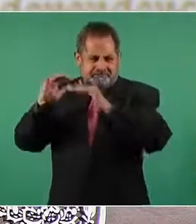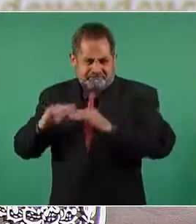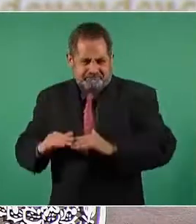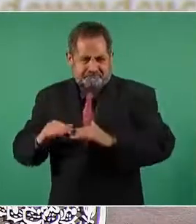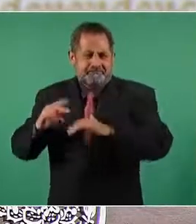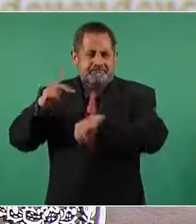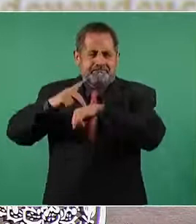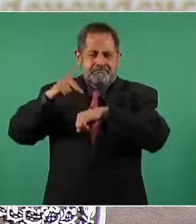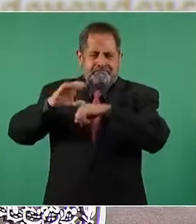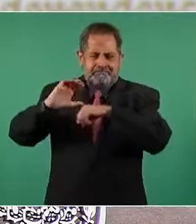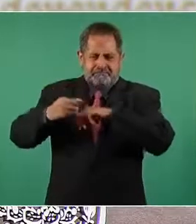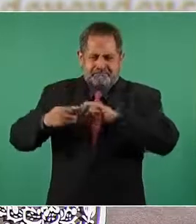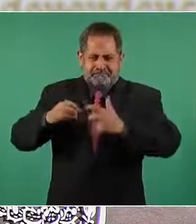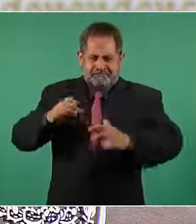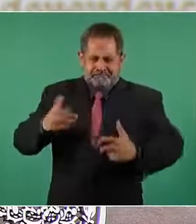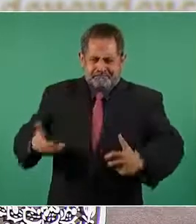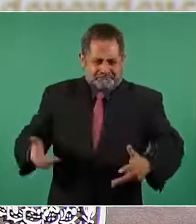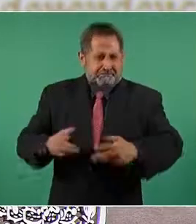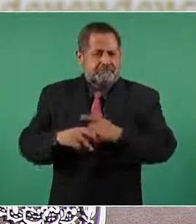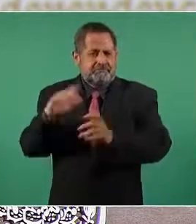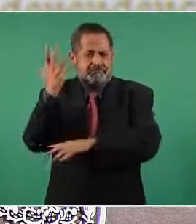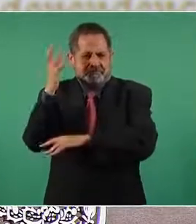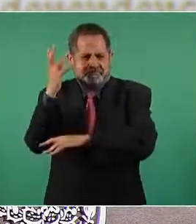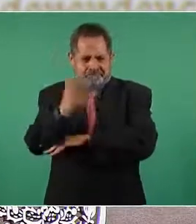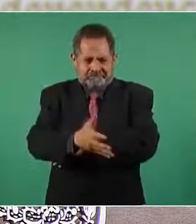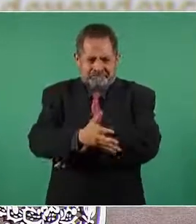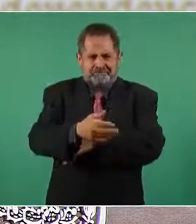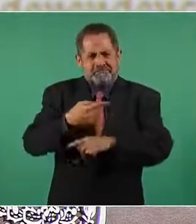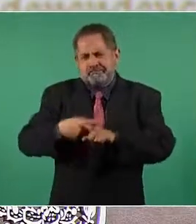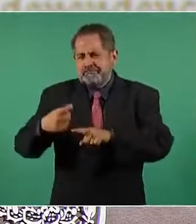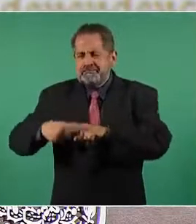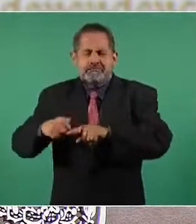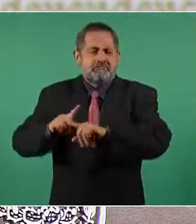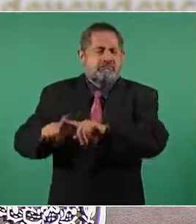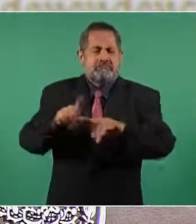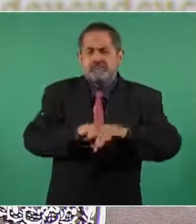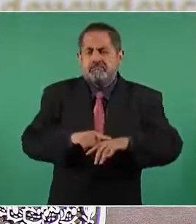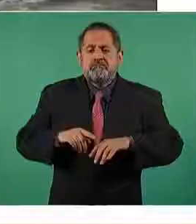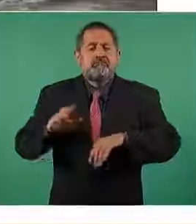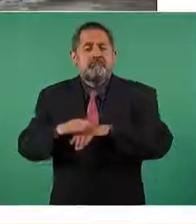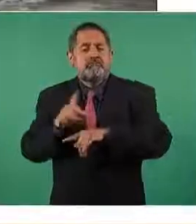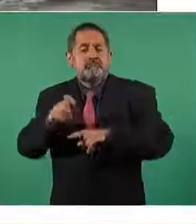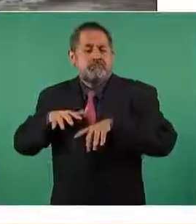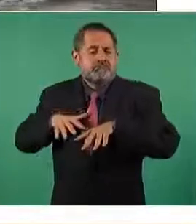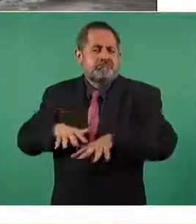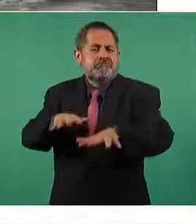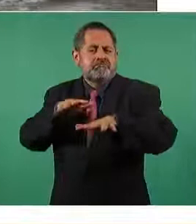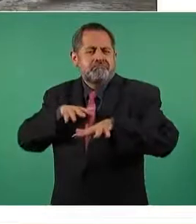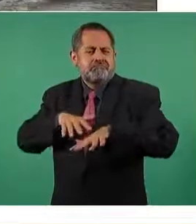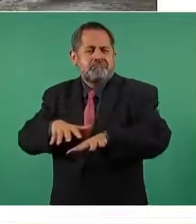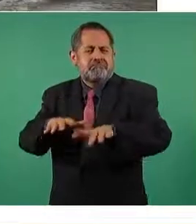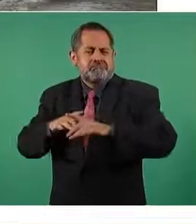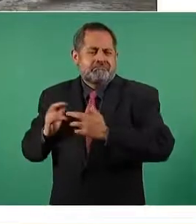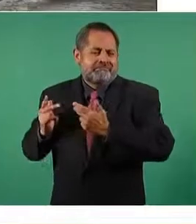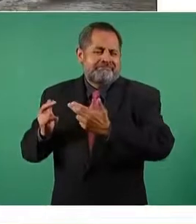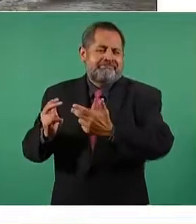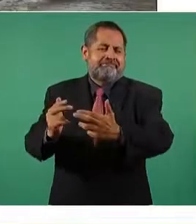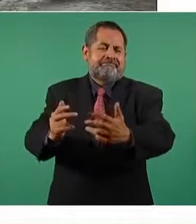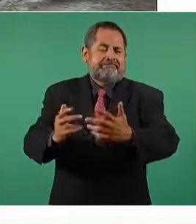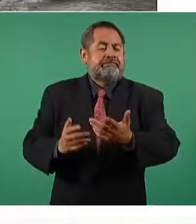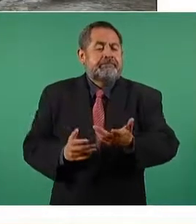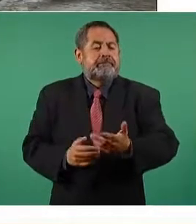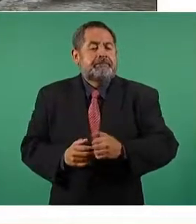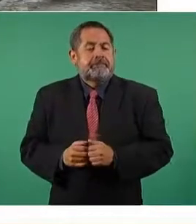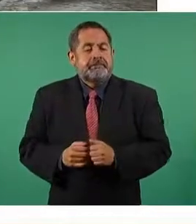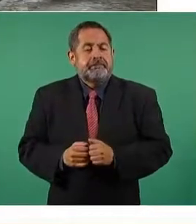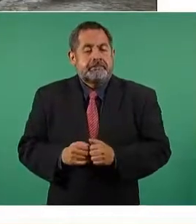y árboles sobre la superficie de rodamiento, derivado de los flujos constantes del agua y el viento.